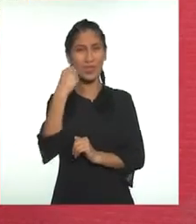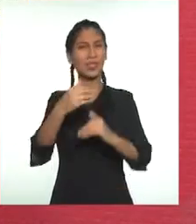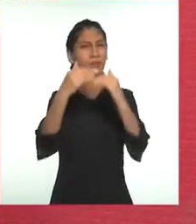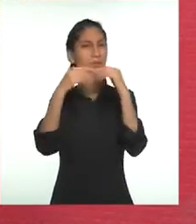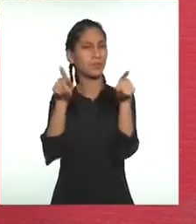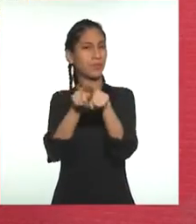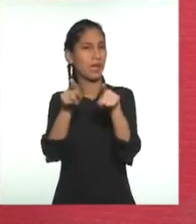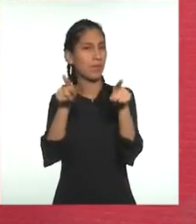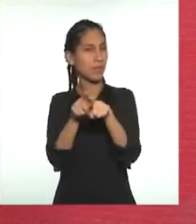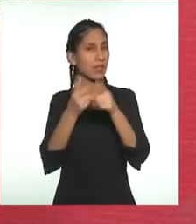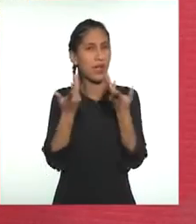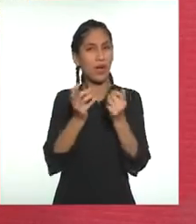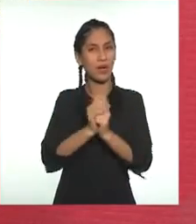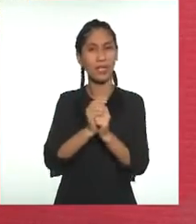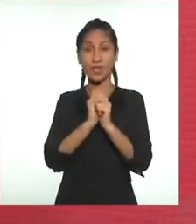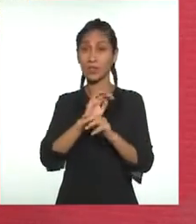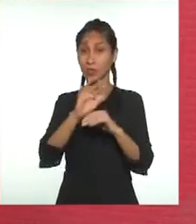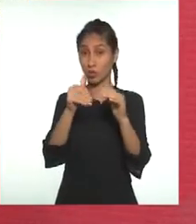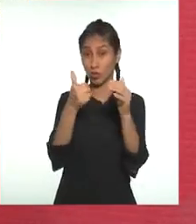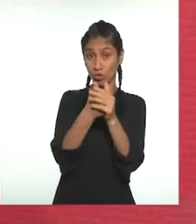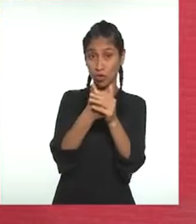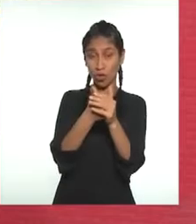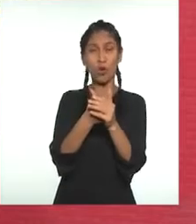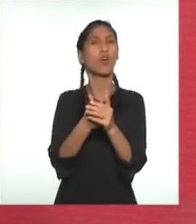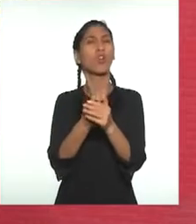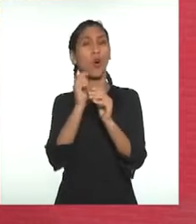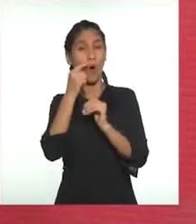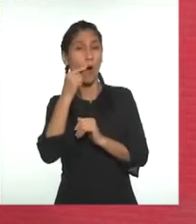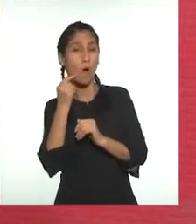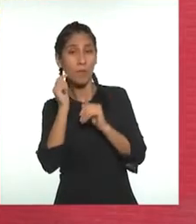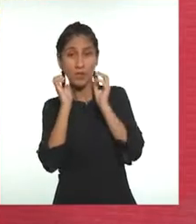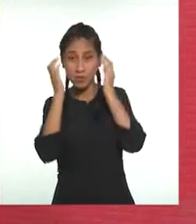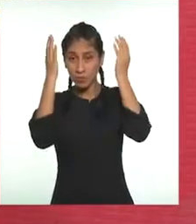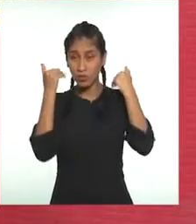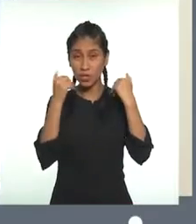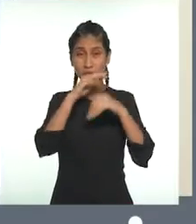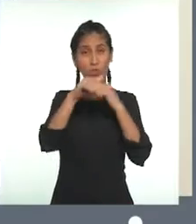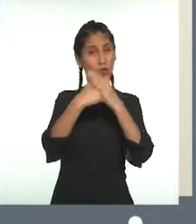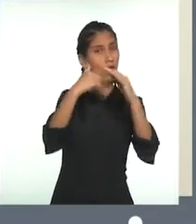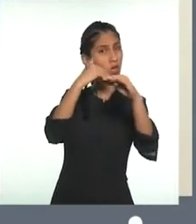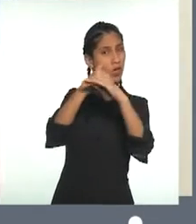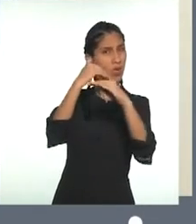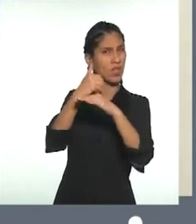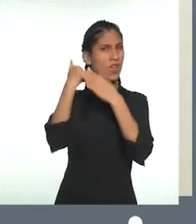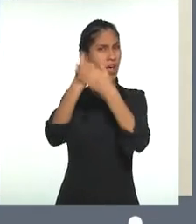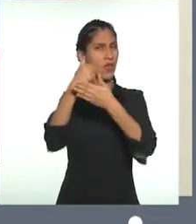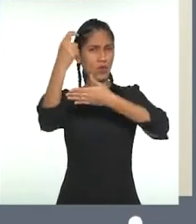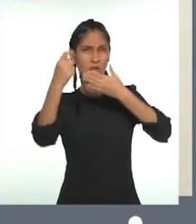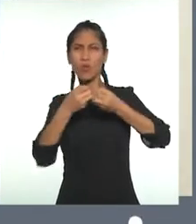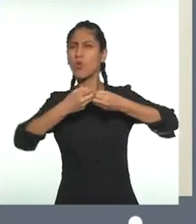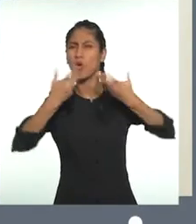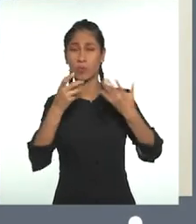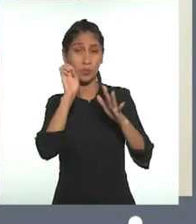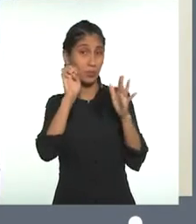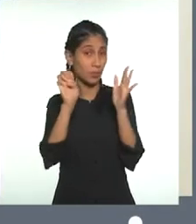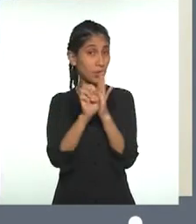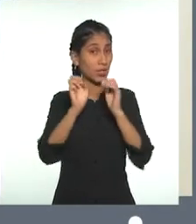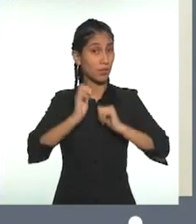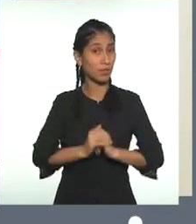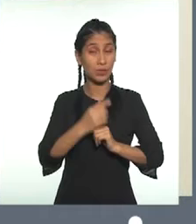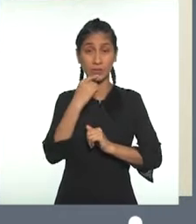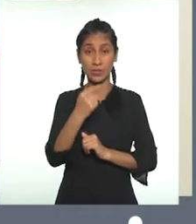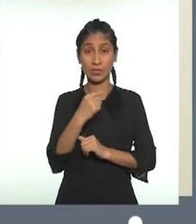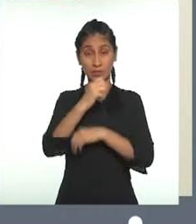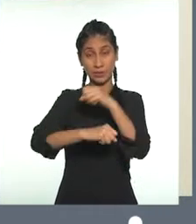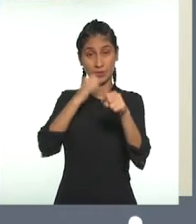¿Qué aspectos han mejorado y contribuyen hacia la igualdad entre los varones y las mujeres? A nivel histórico, por ejemplo, se mejoró